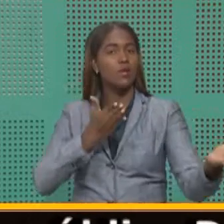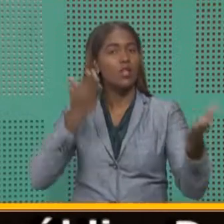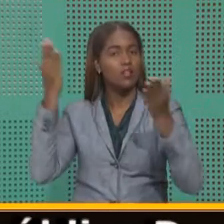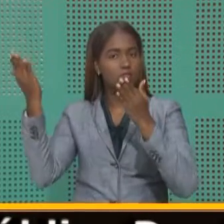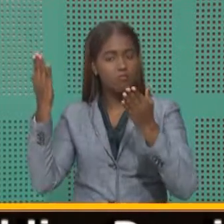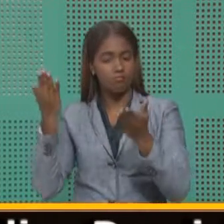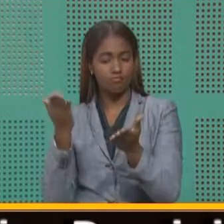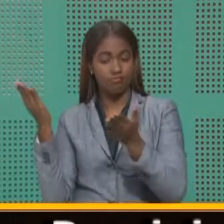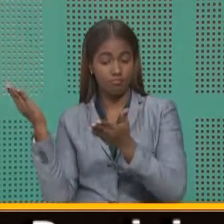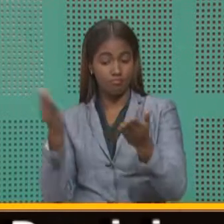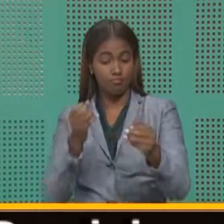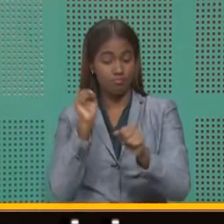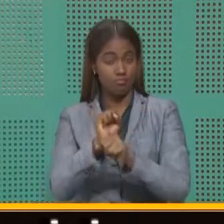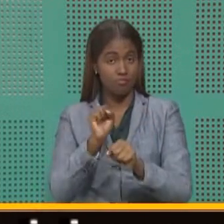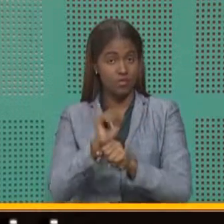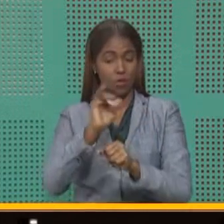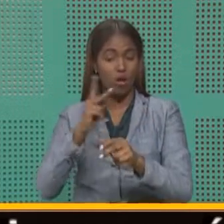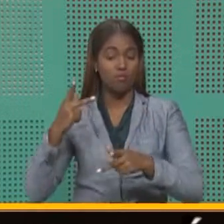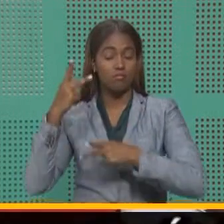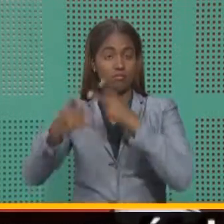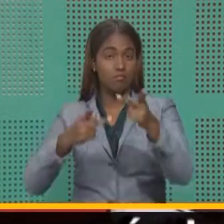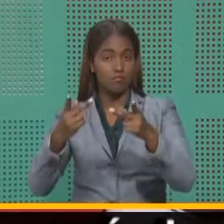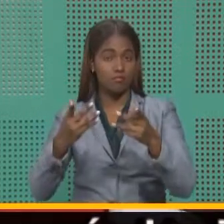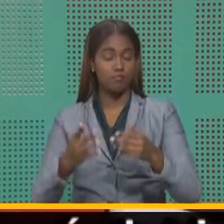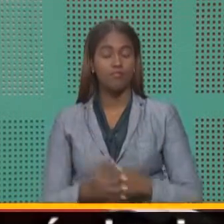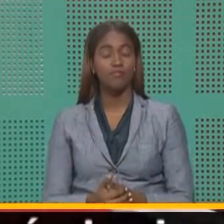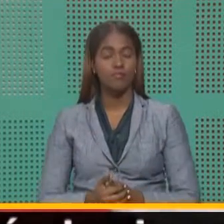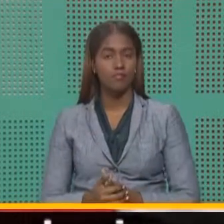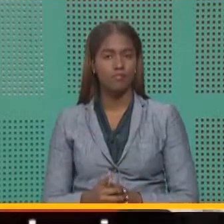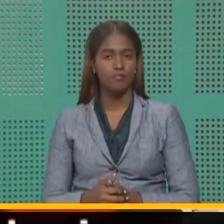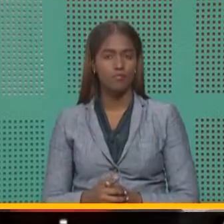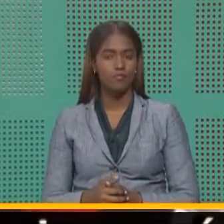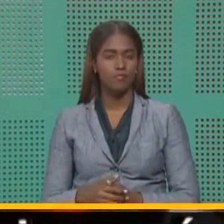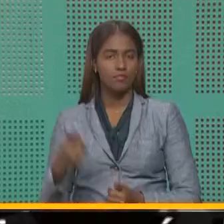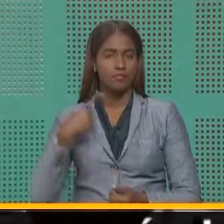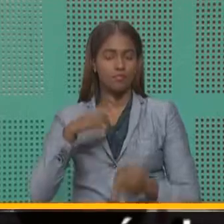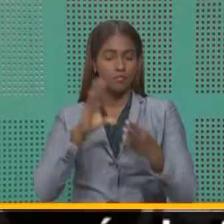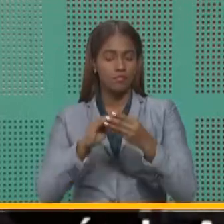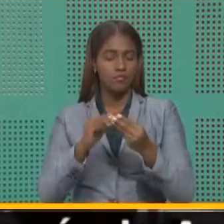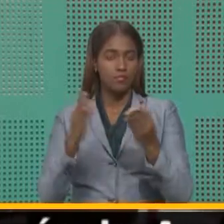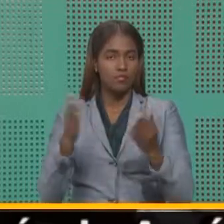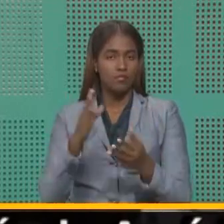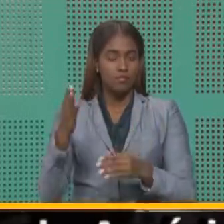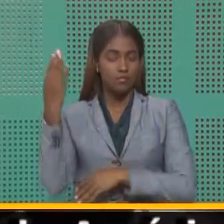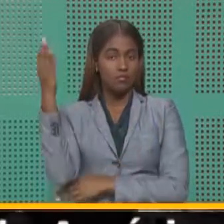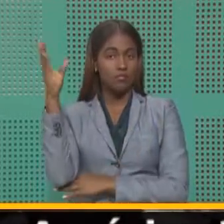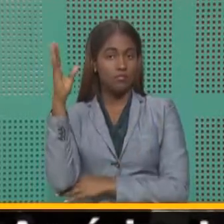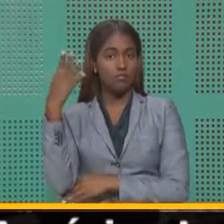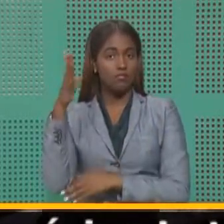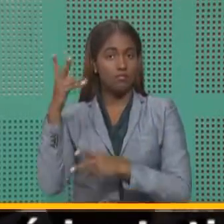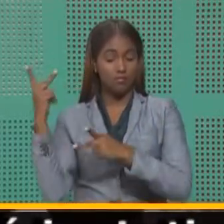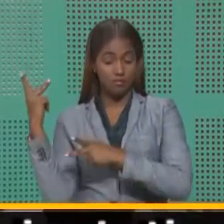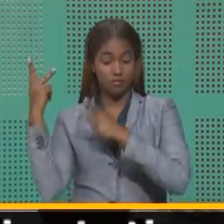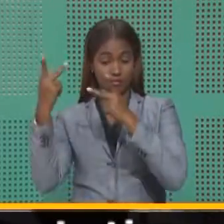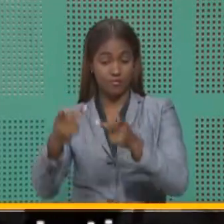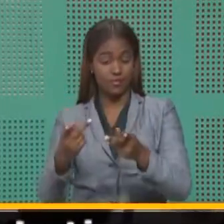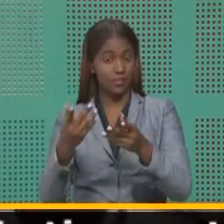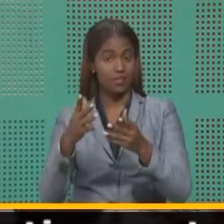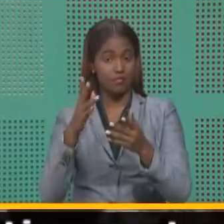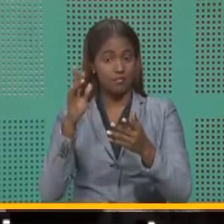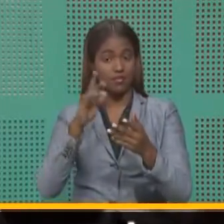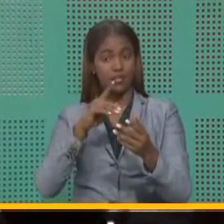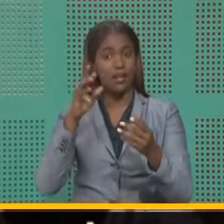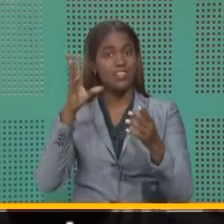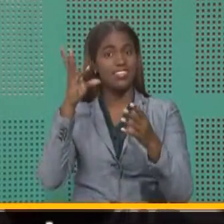inversión y turismo estamos hablando de que a colombia están llegando más o menos 60 millones